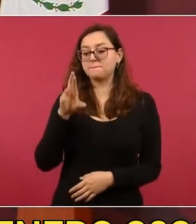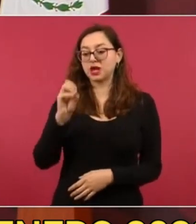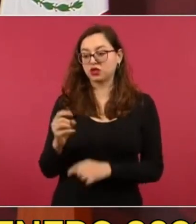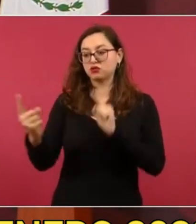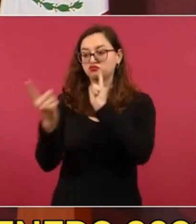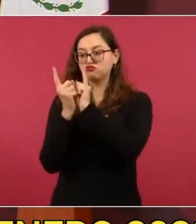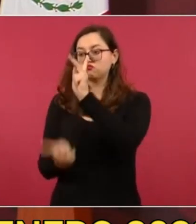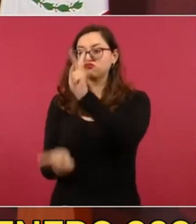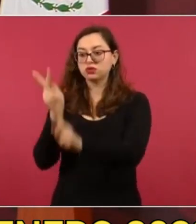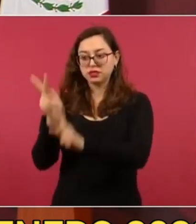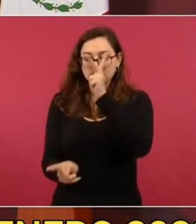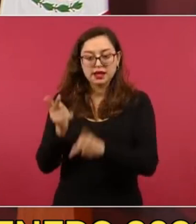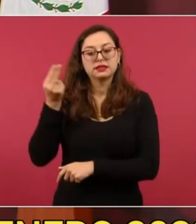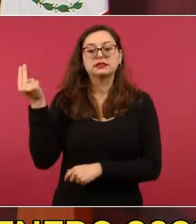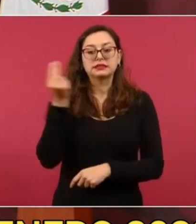buen presidente,